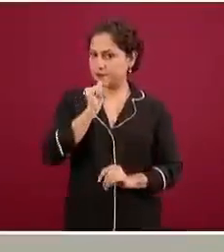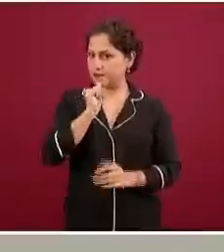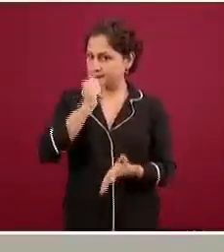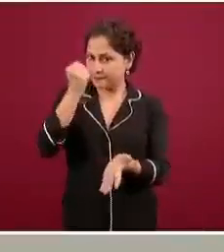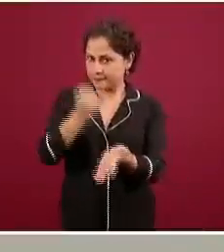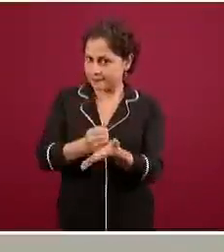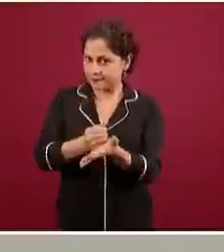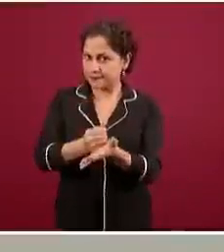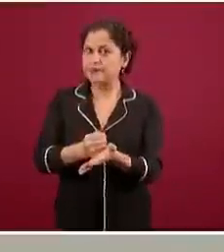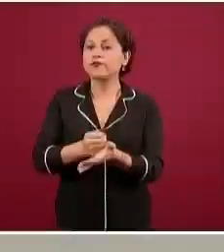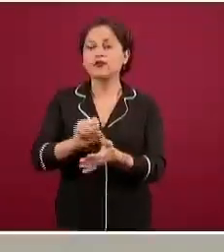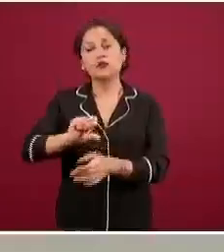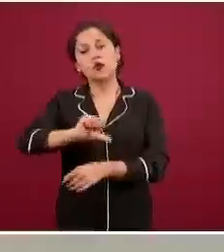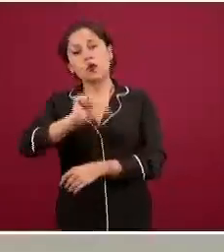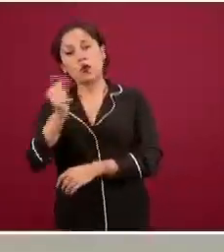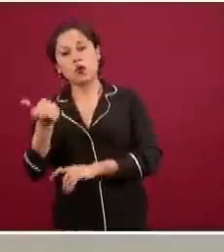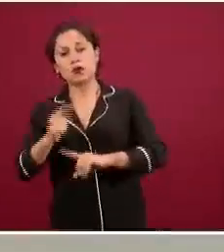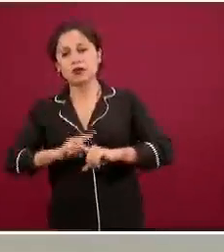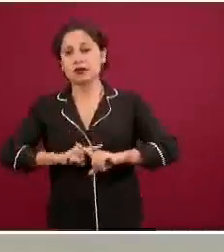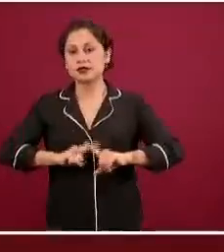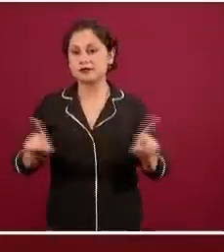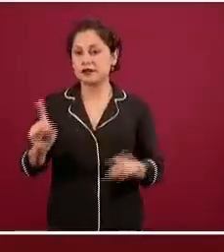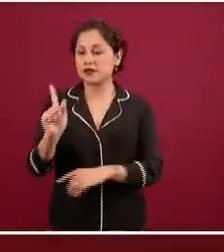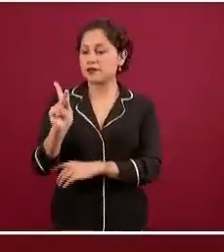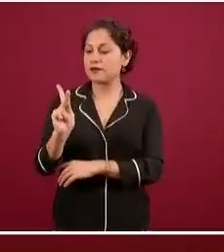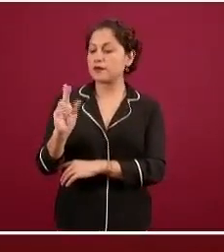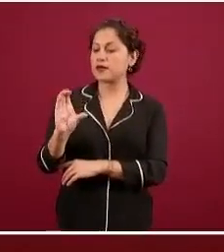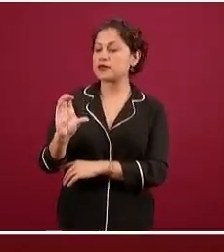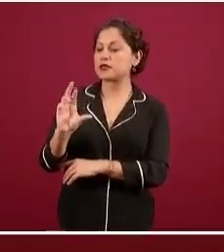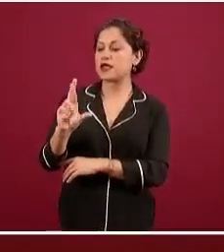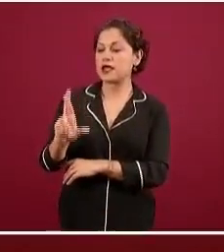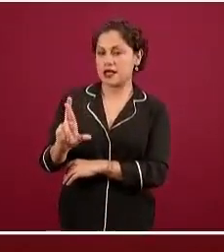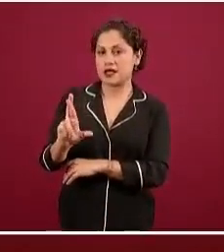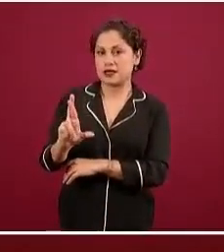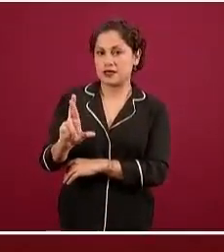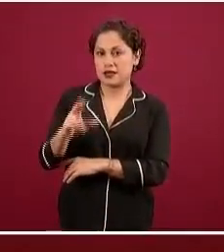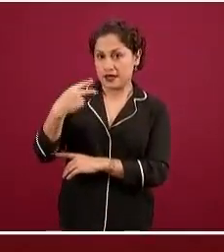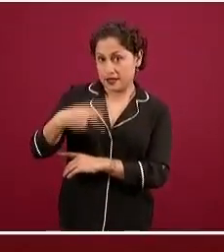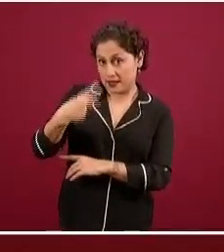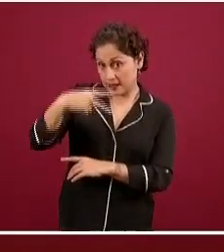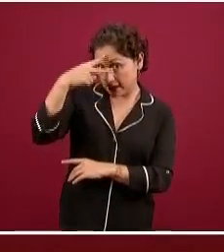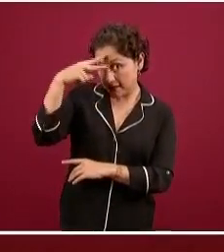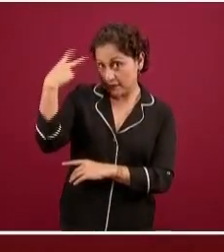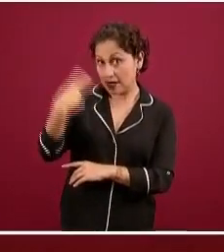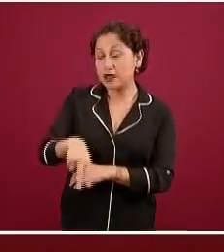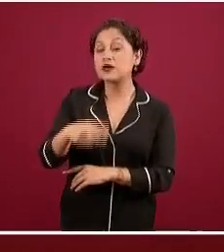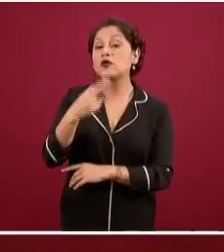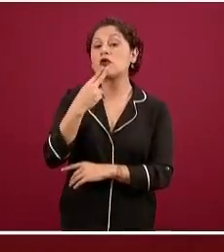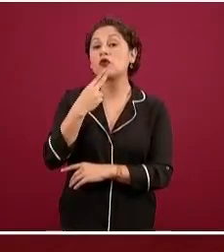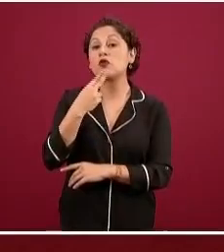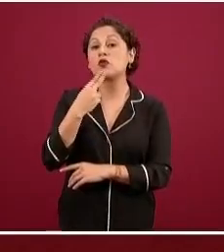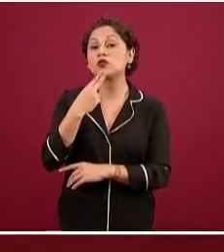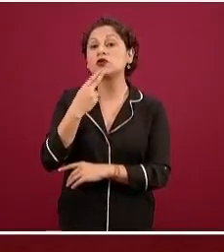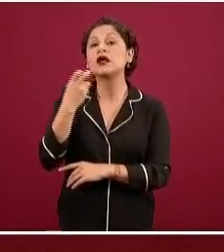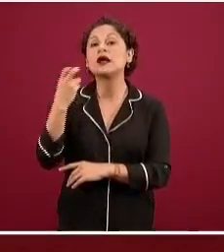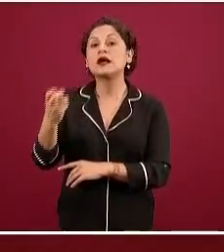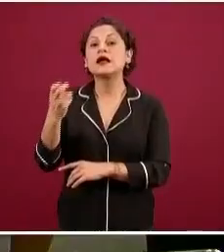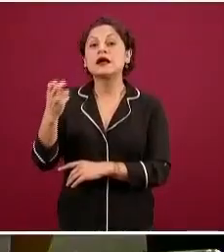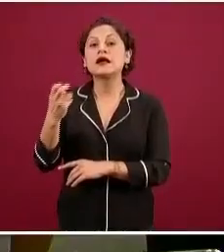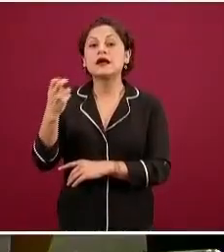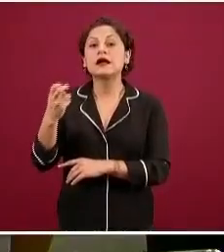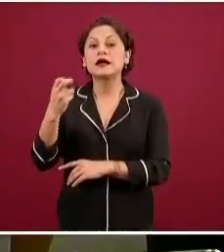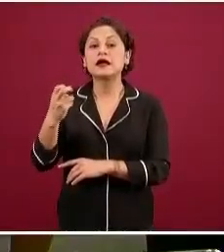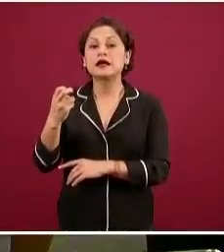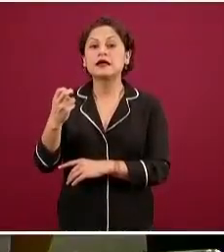de PCR, es decir, el mecanismo idéntico que se usa en México, que son de tiempo acortado y